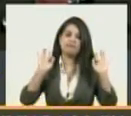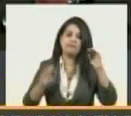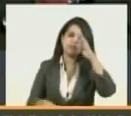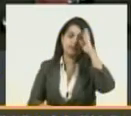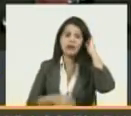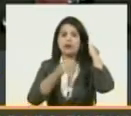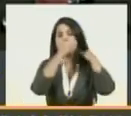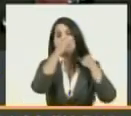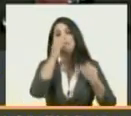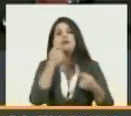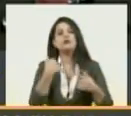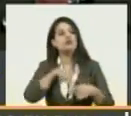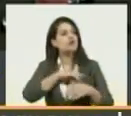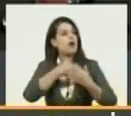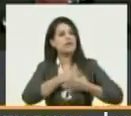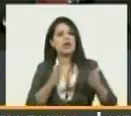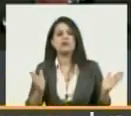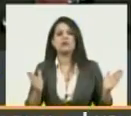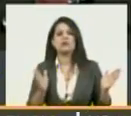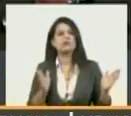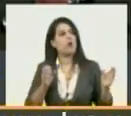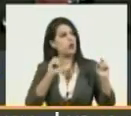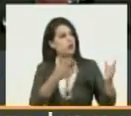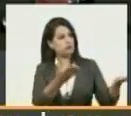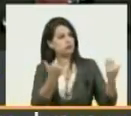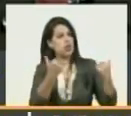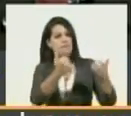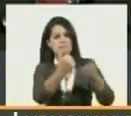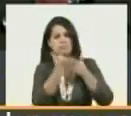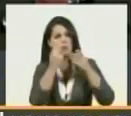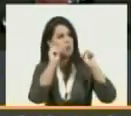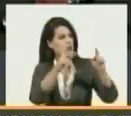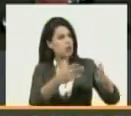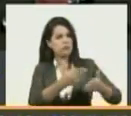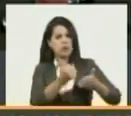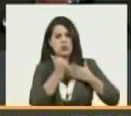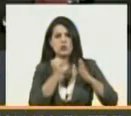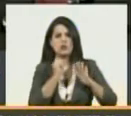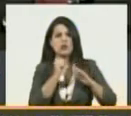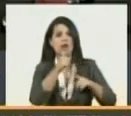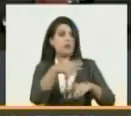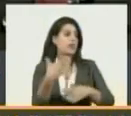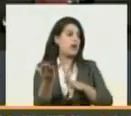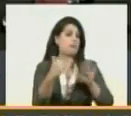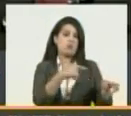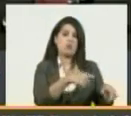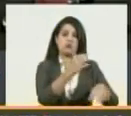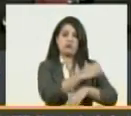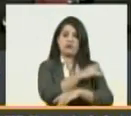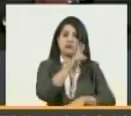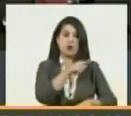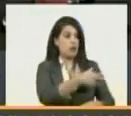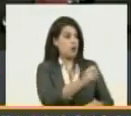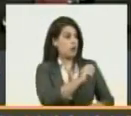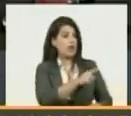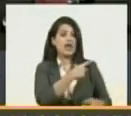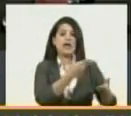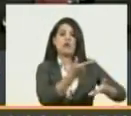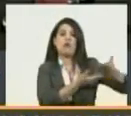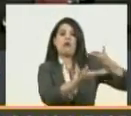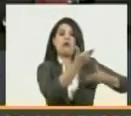nosotros estamos abiertos a que ayuden. Ellos pueden ayudar con la oposición violenta en Venezuela, que también se